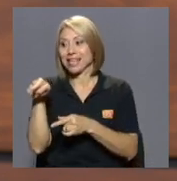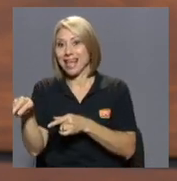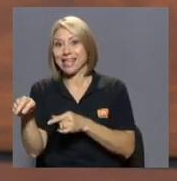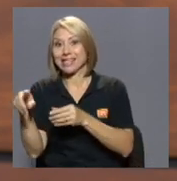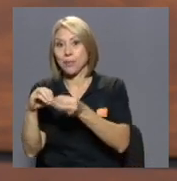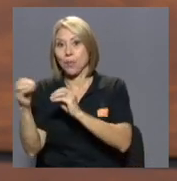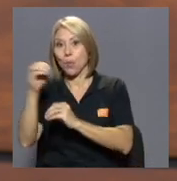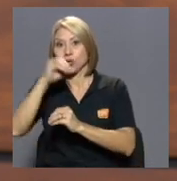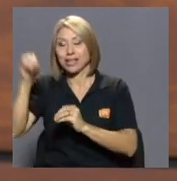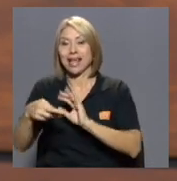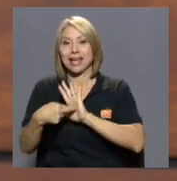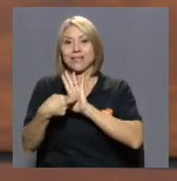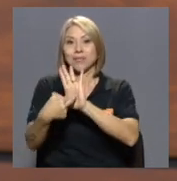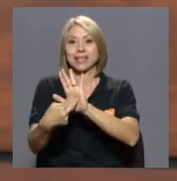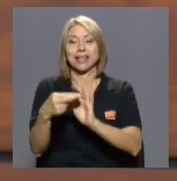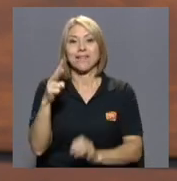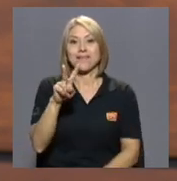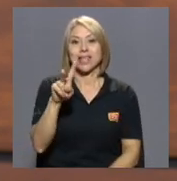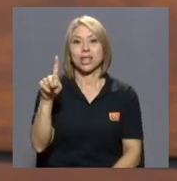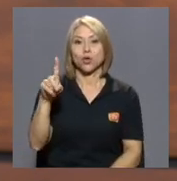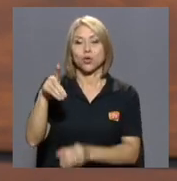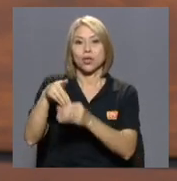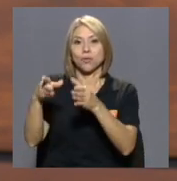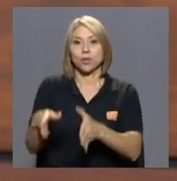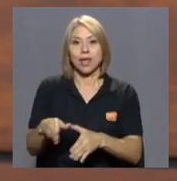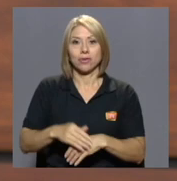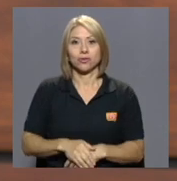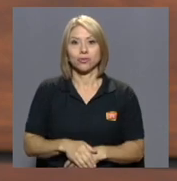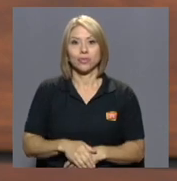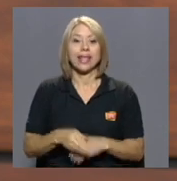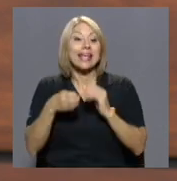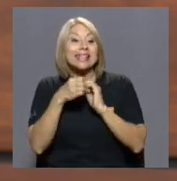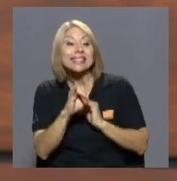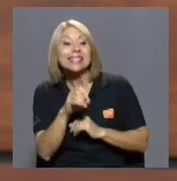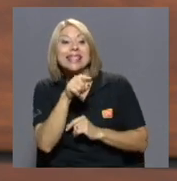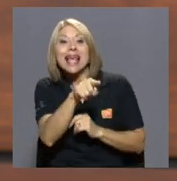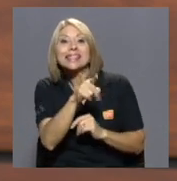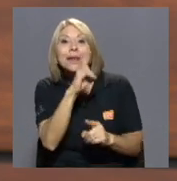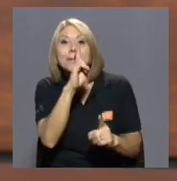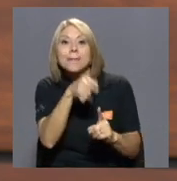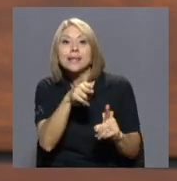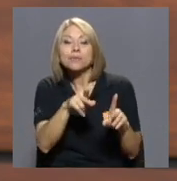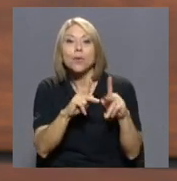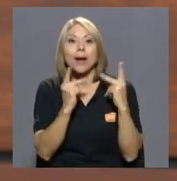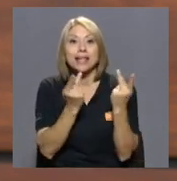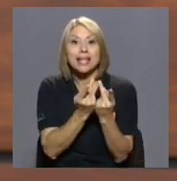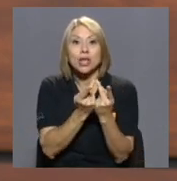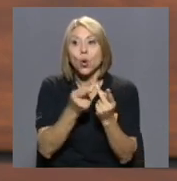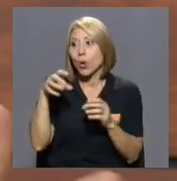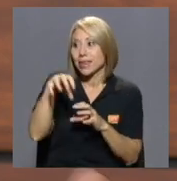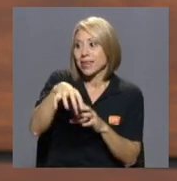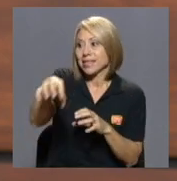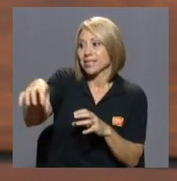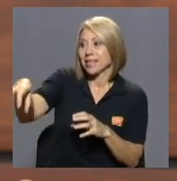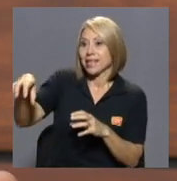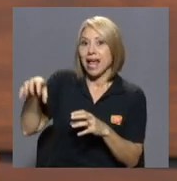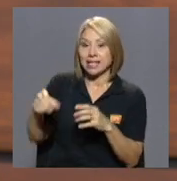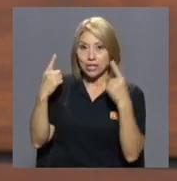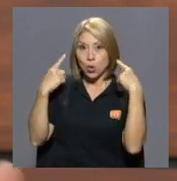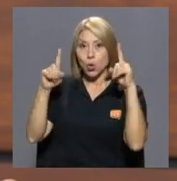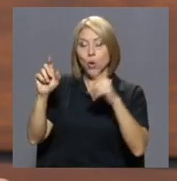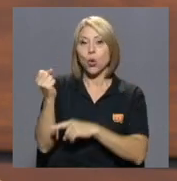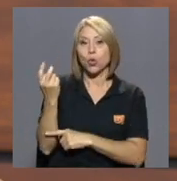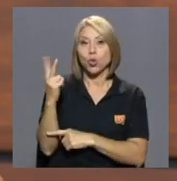mismo partido, por las elecciones distritales, consiguió 12 diputados, bueno, ese otro